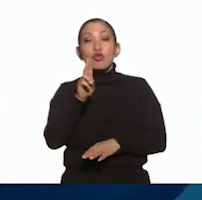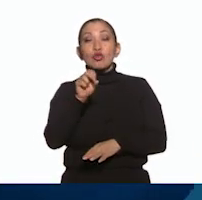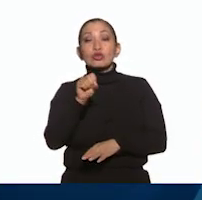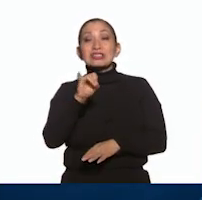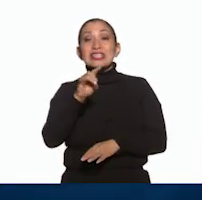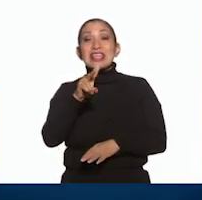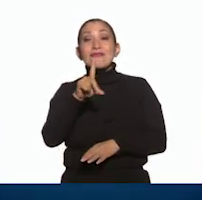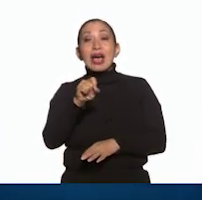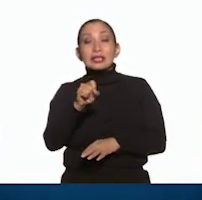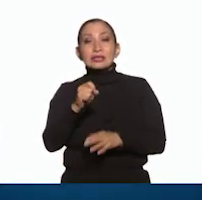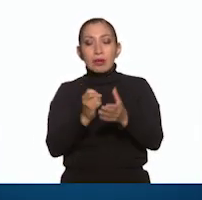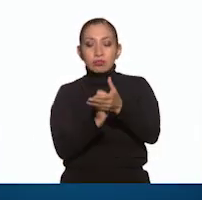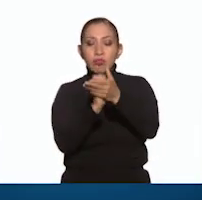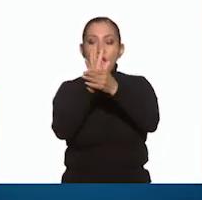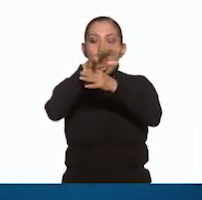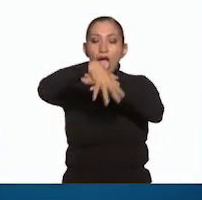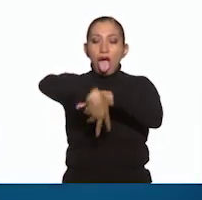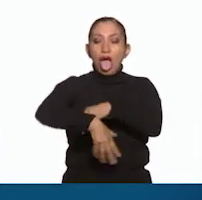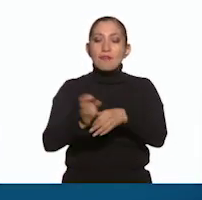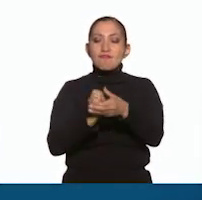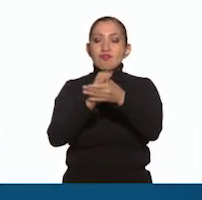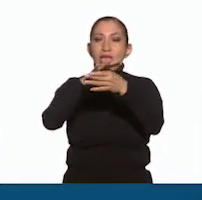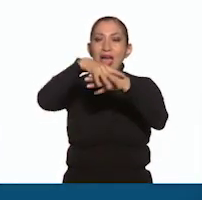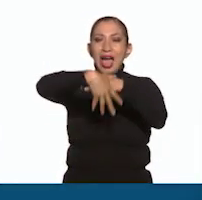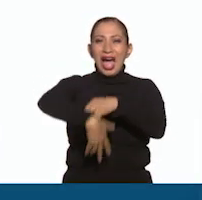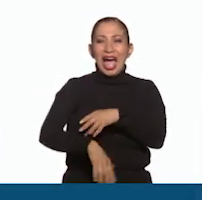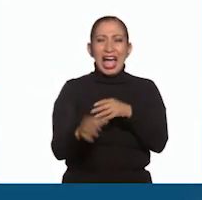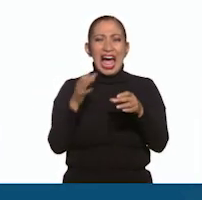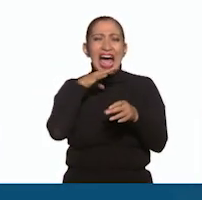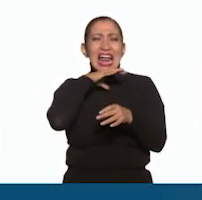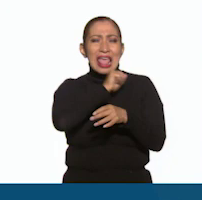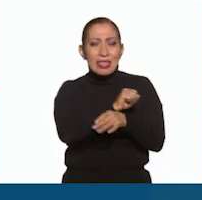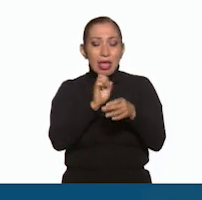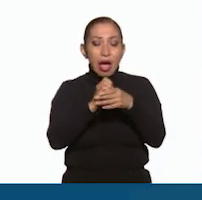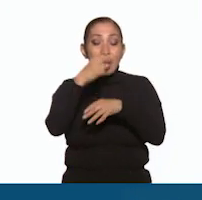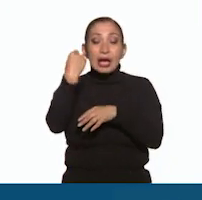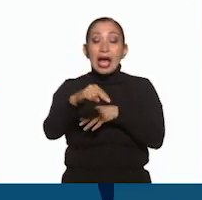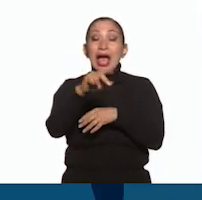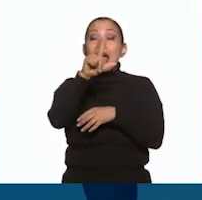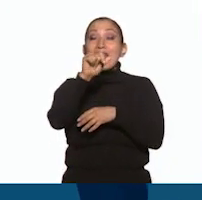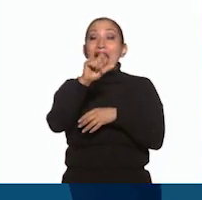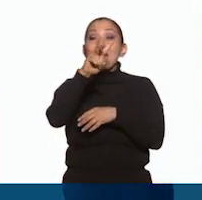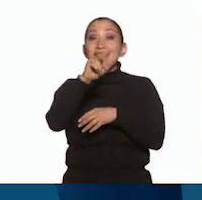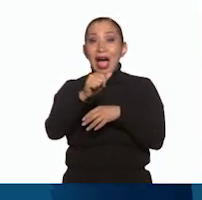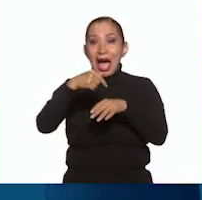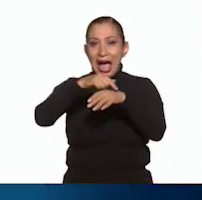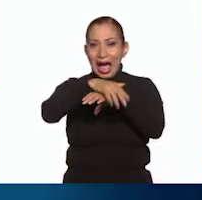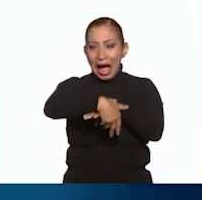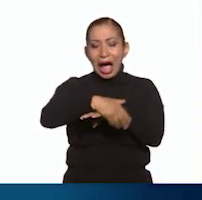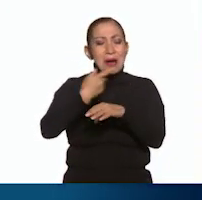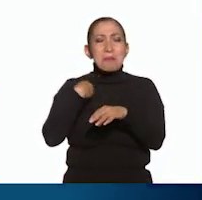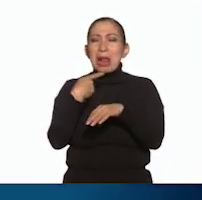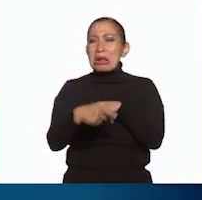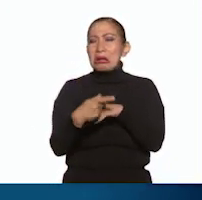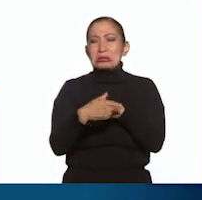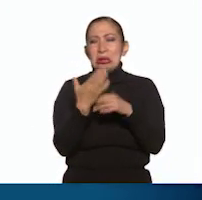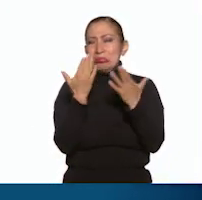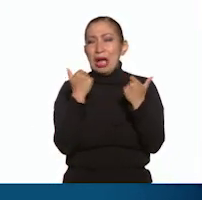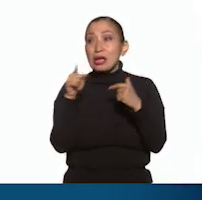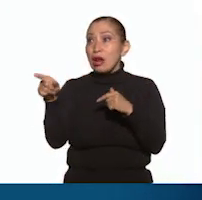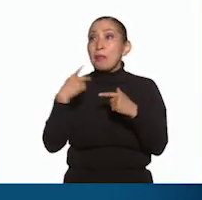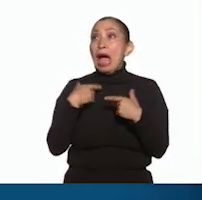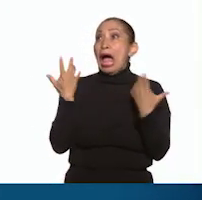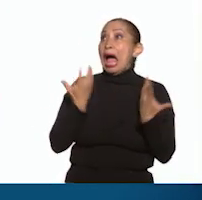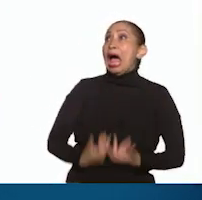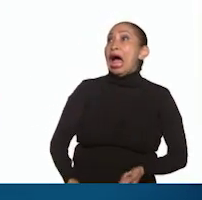arrojan magma, y al salir por el cráter se le denomina lava. Las lavas es lo menos peligroso de los volcanes. Mucha gente